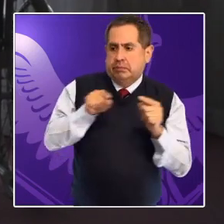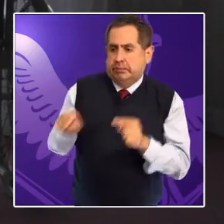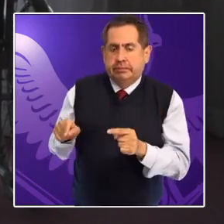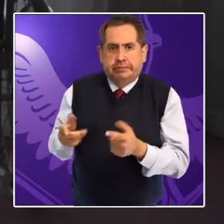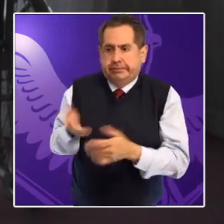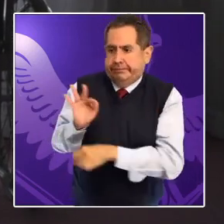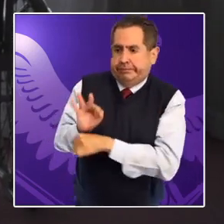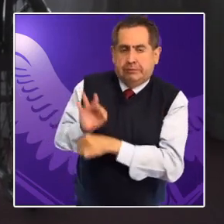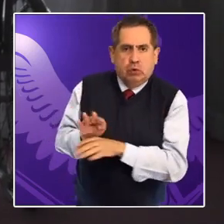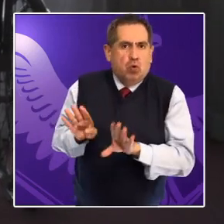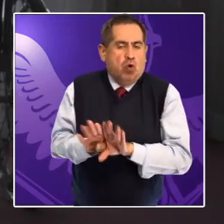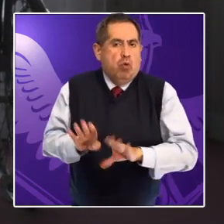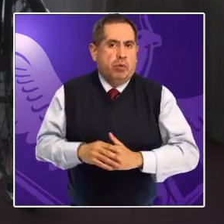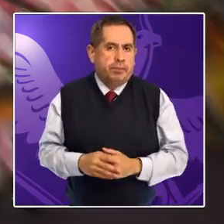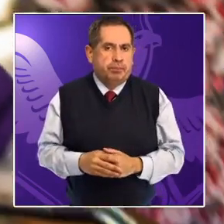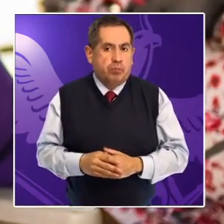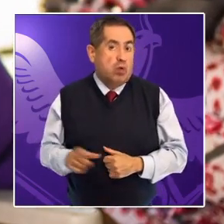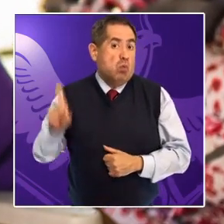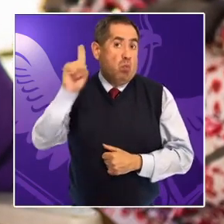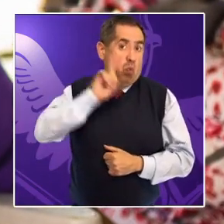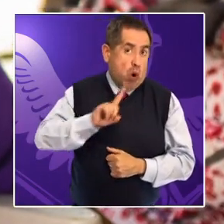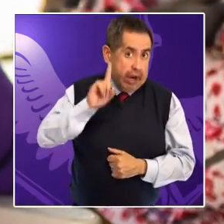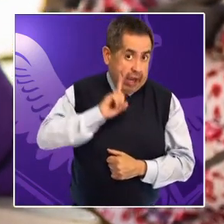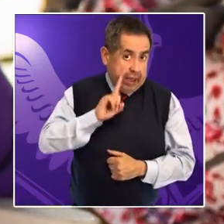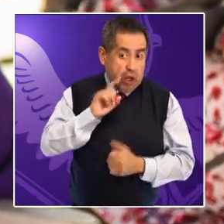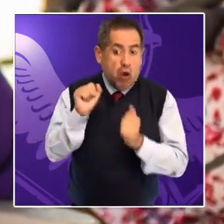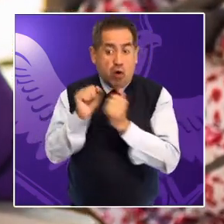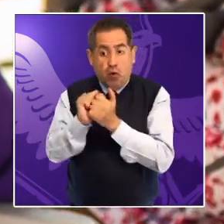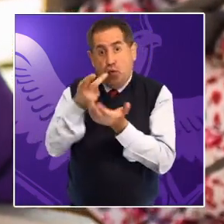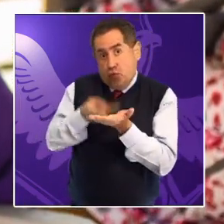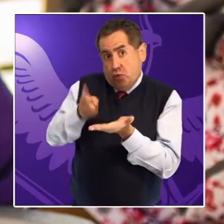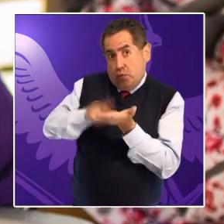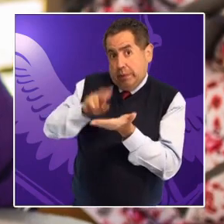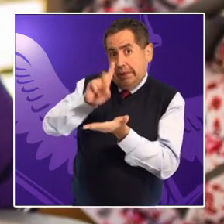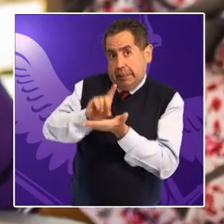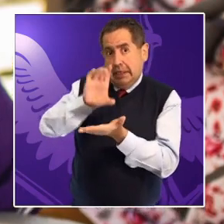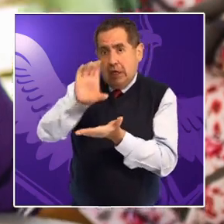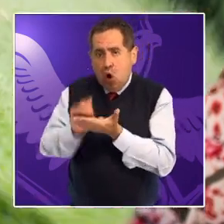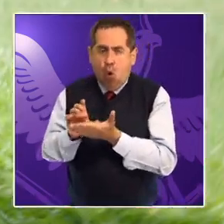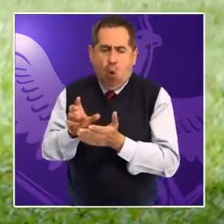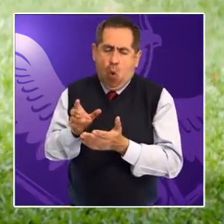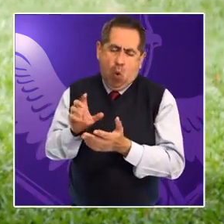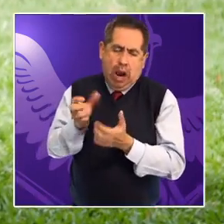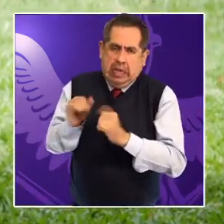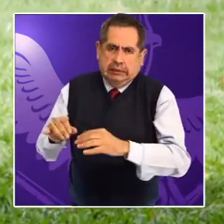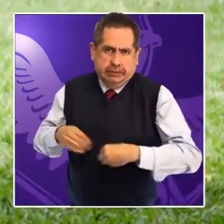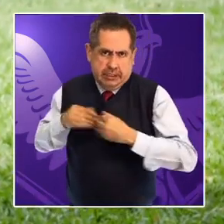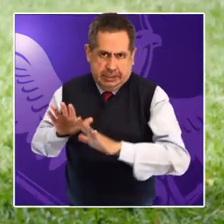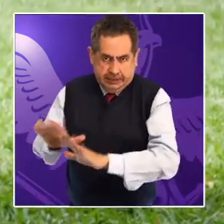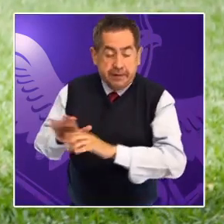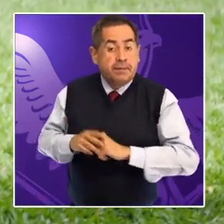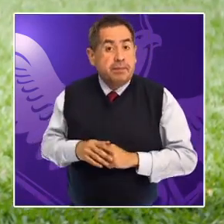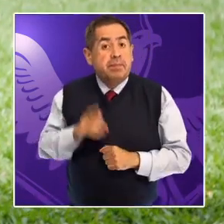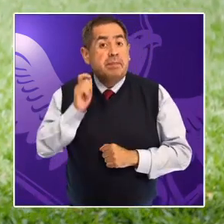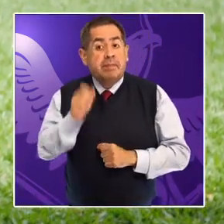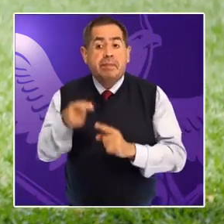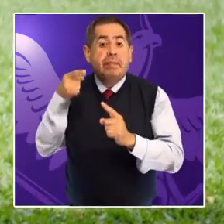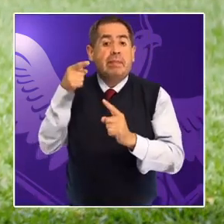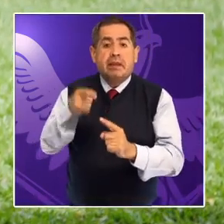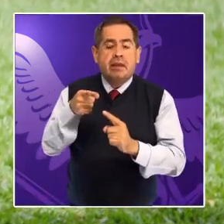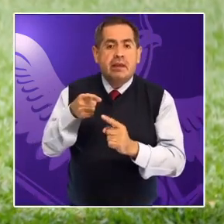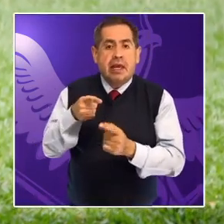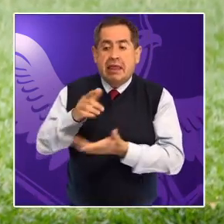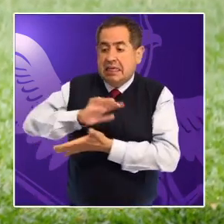en su protección. Ser mujer y tener una discapacidad o funcionalidad diferente configuran una